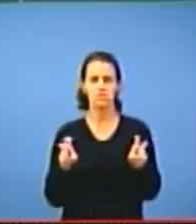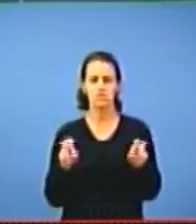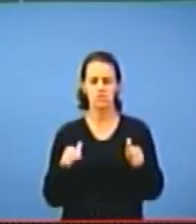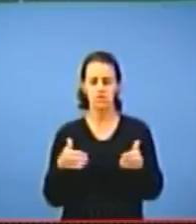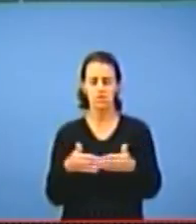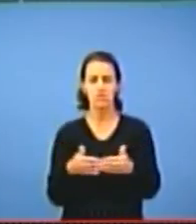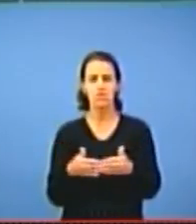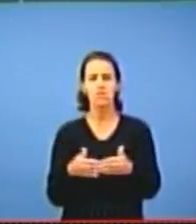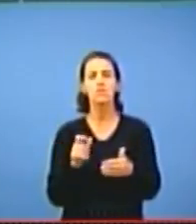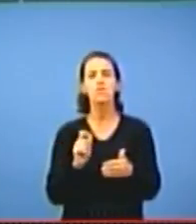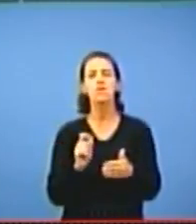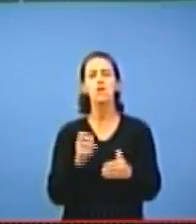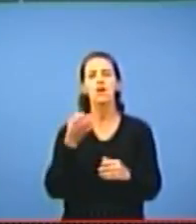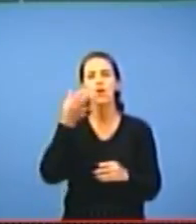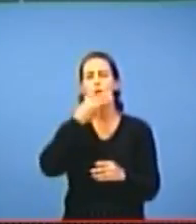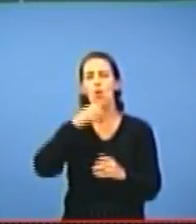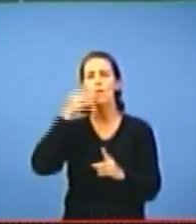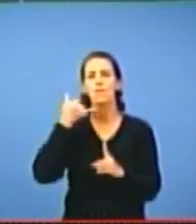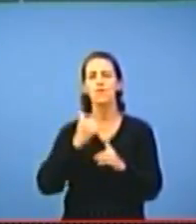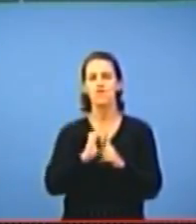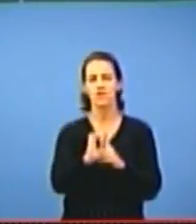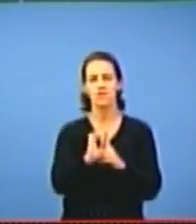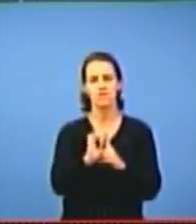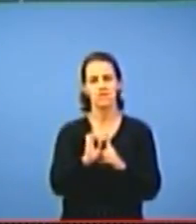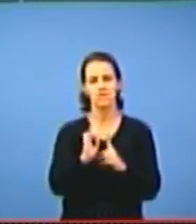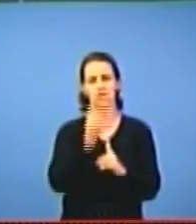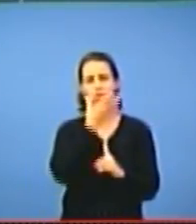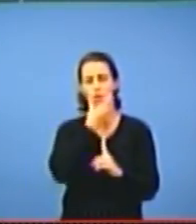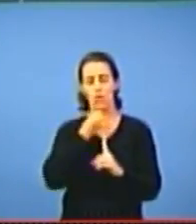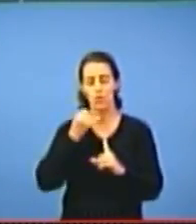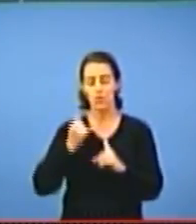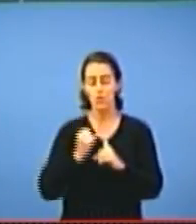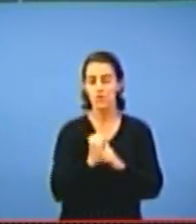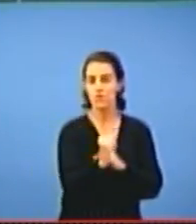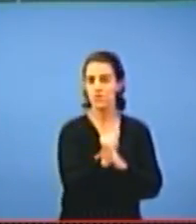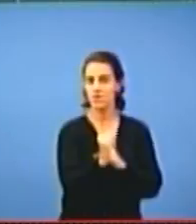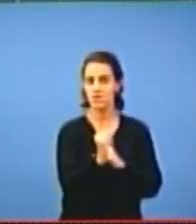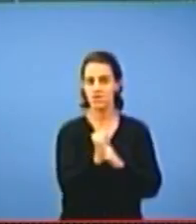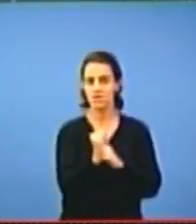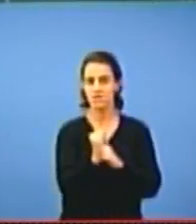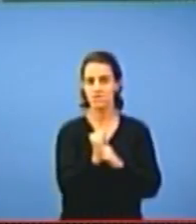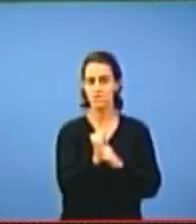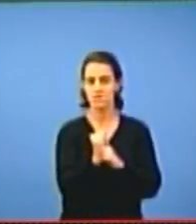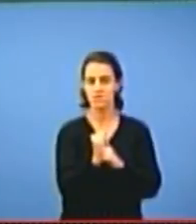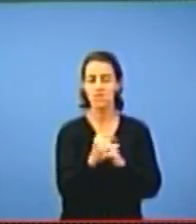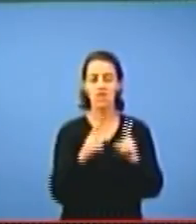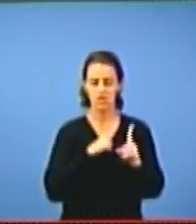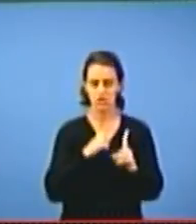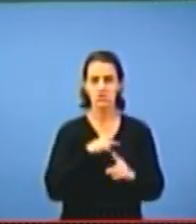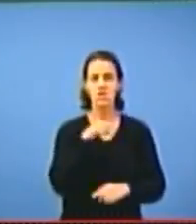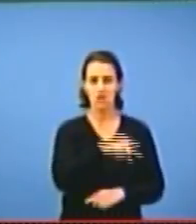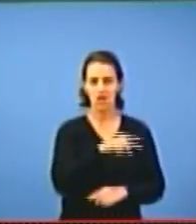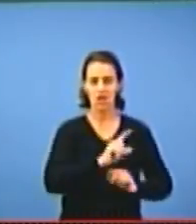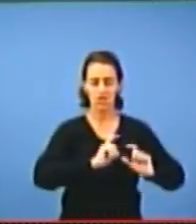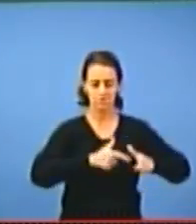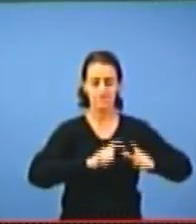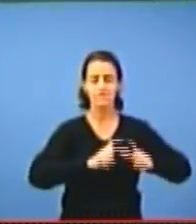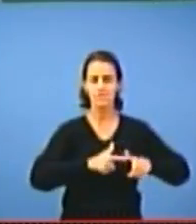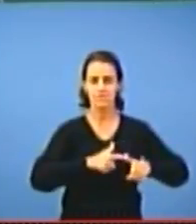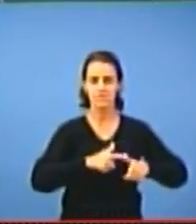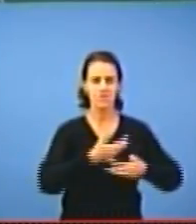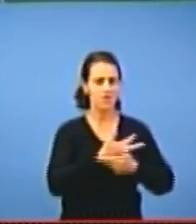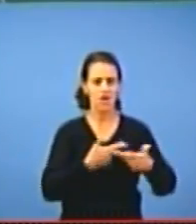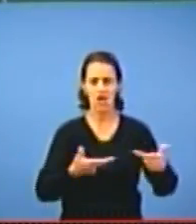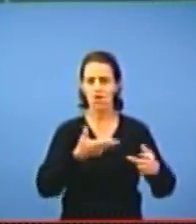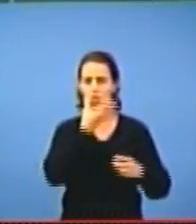inicial, sobre los profetas. Y especialmente el Señor dio profetas. ¿Pero por qué el Señor dio profetas